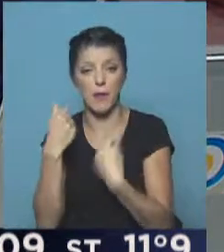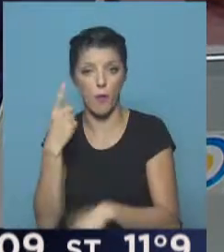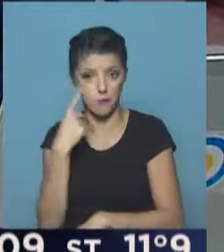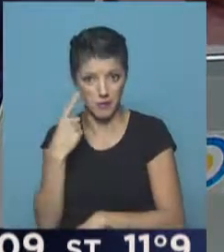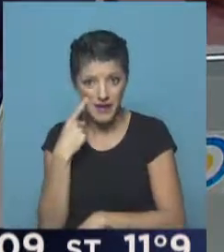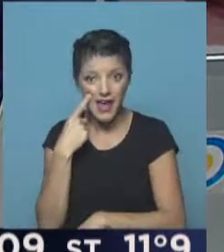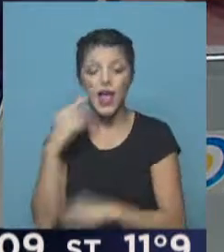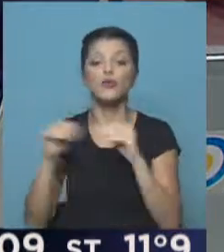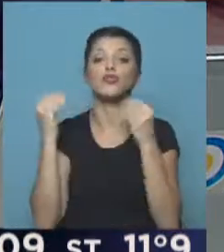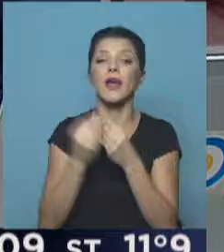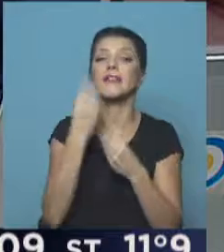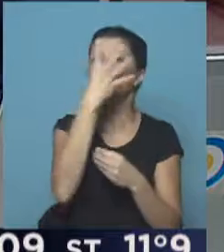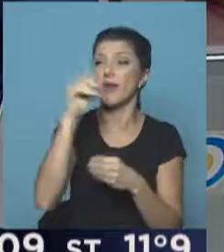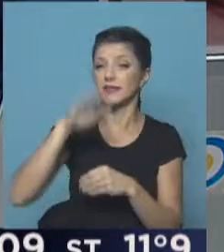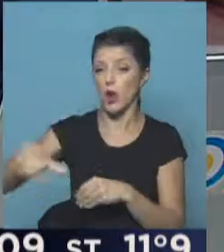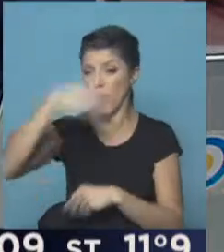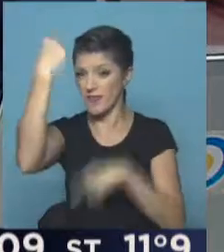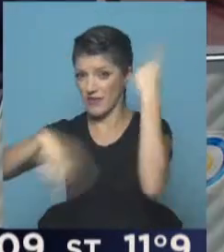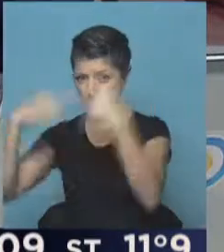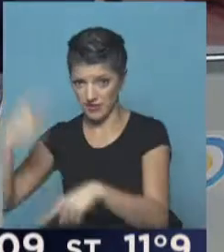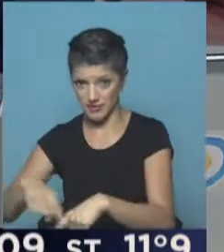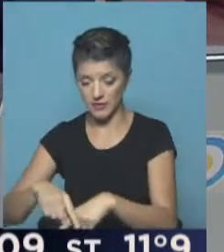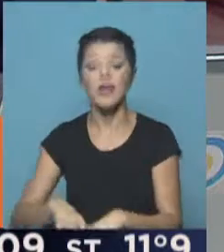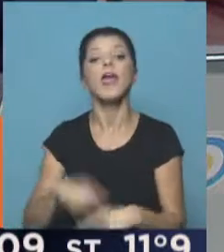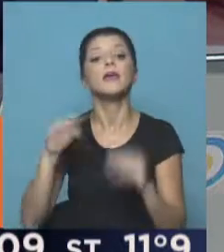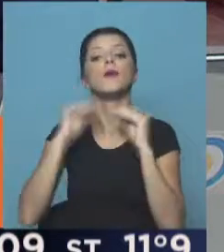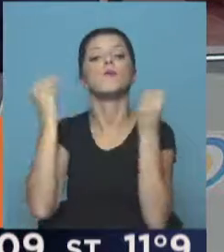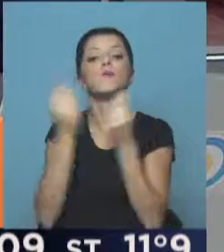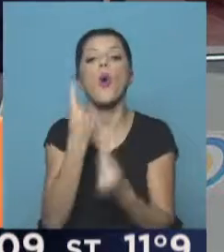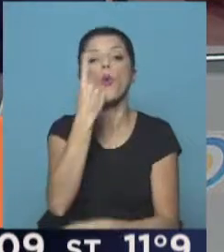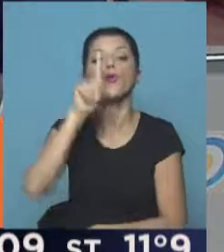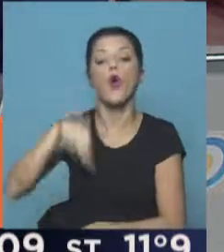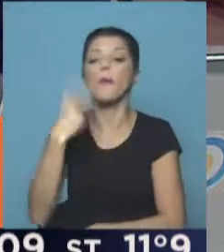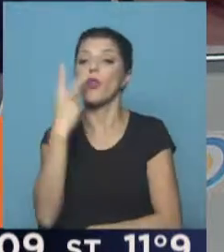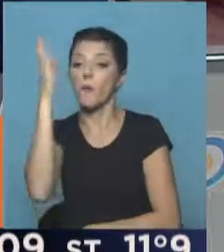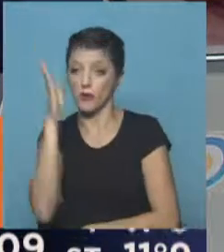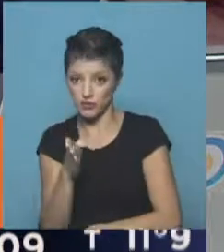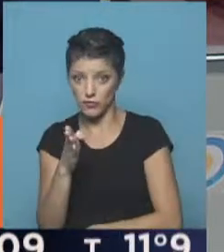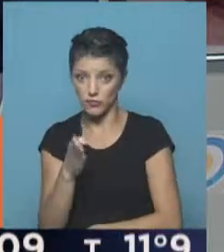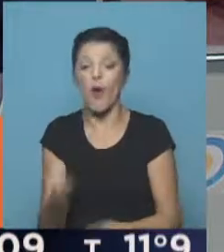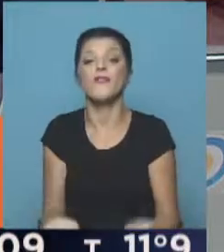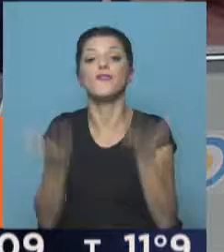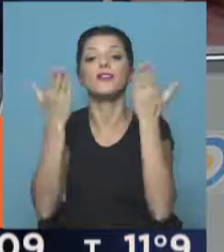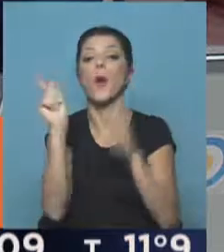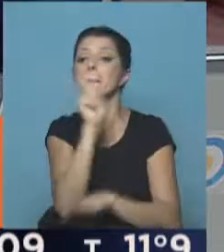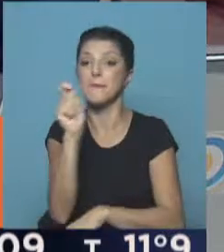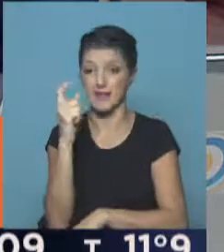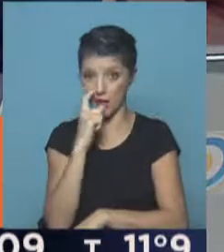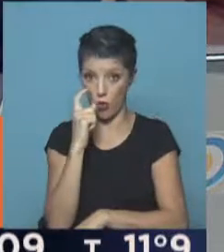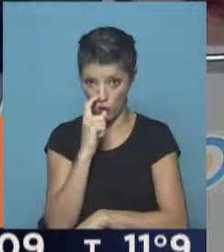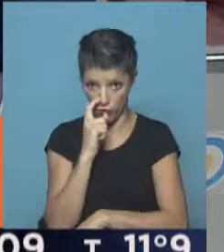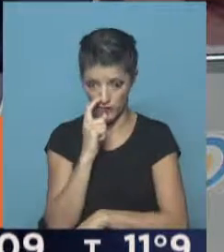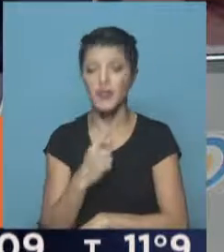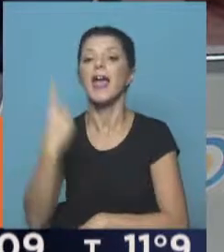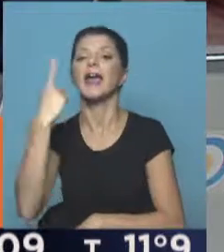40 ciudades y este dato fue del 1,2% como inflación del mes de junio. En tanto que el IPC tradicional en Capital